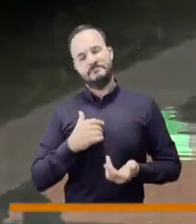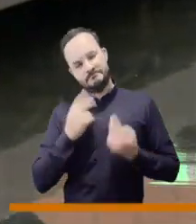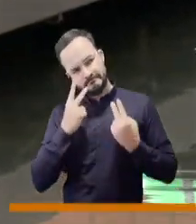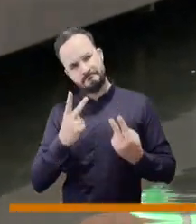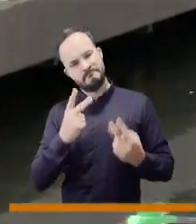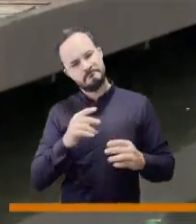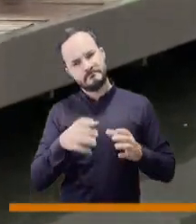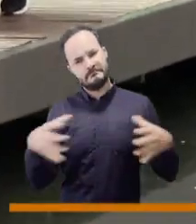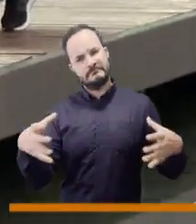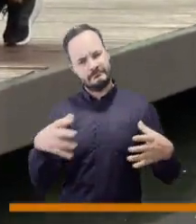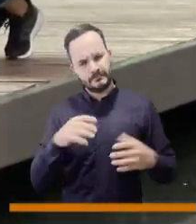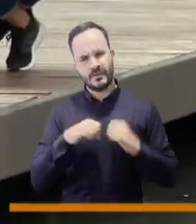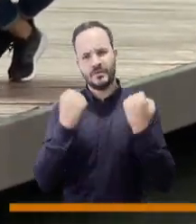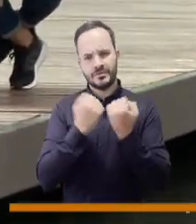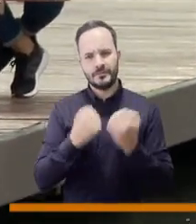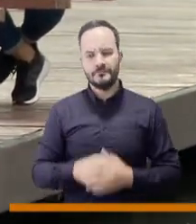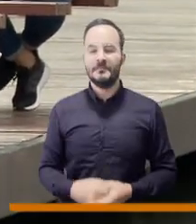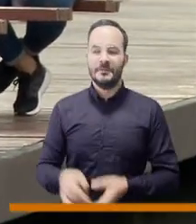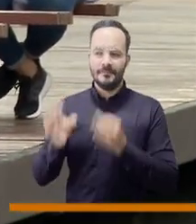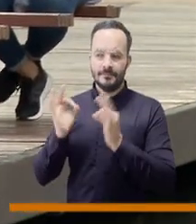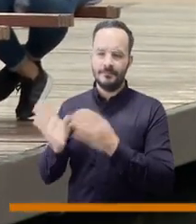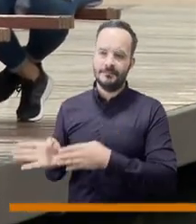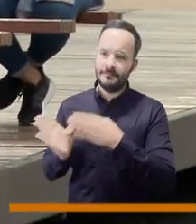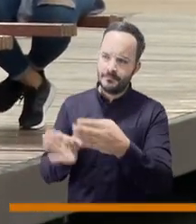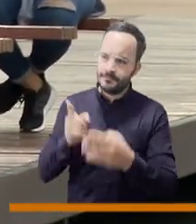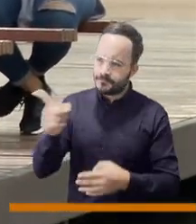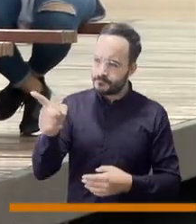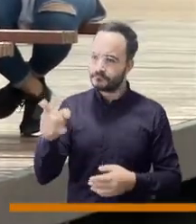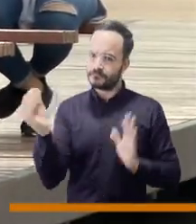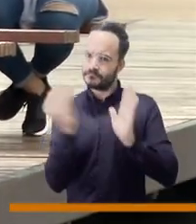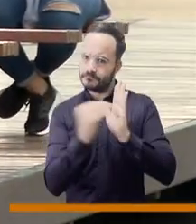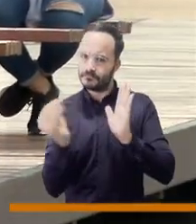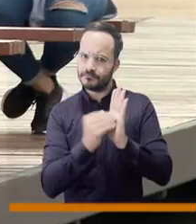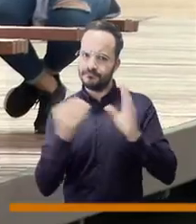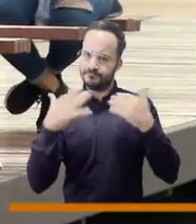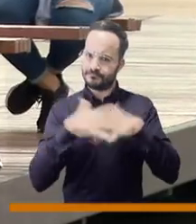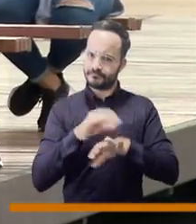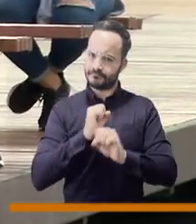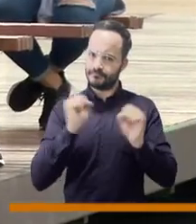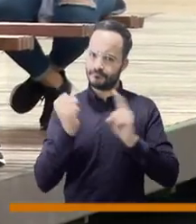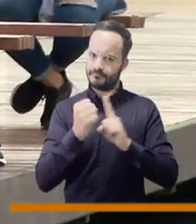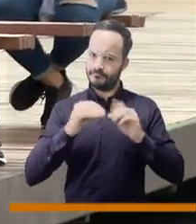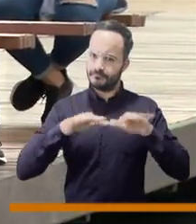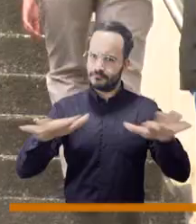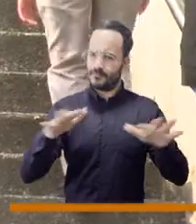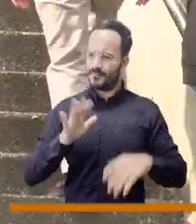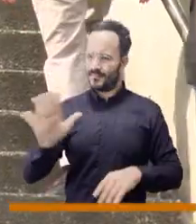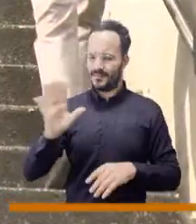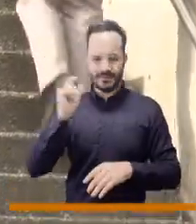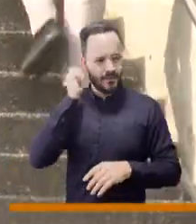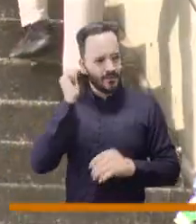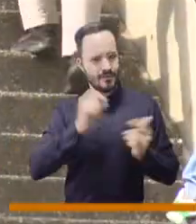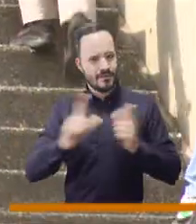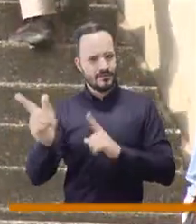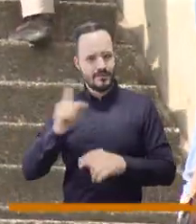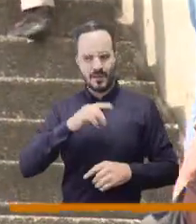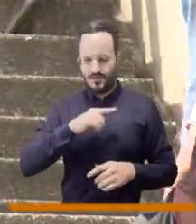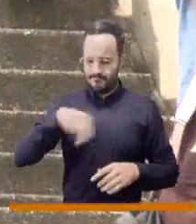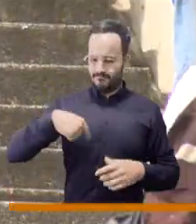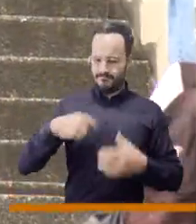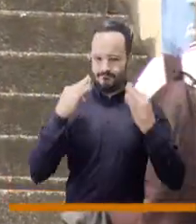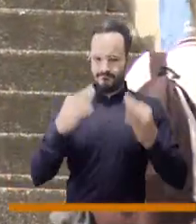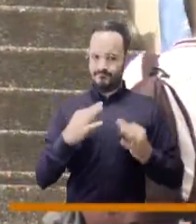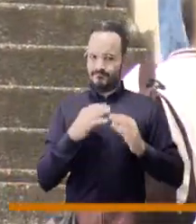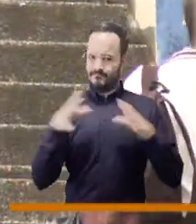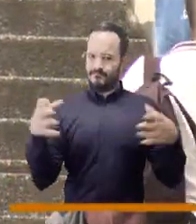a la gente de esa ciudad. Bueno, y le pregunto también a Tefa, han trinado desde las redes de la concejala: